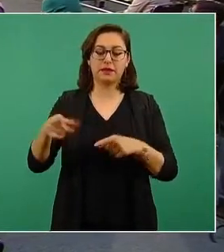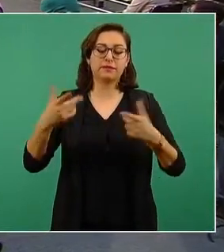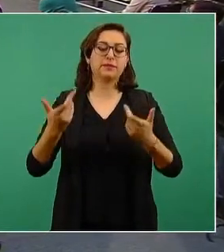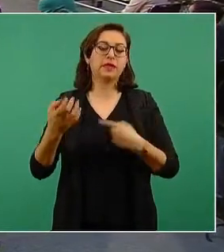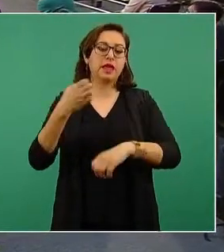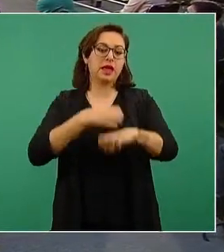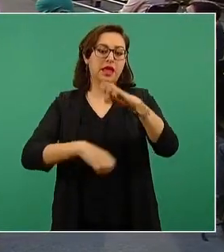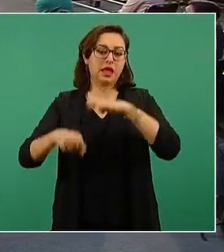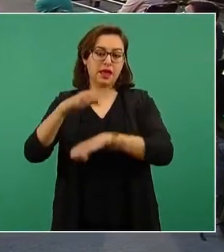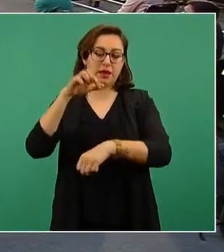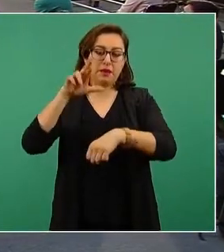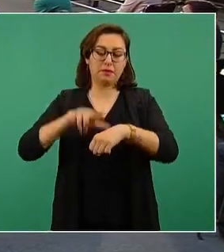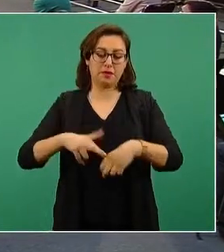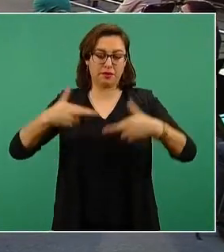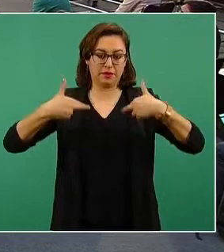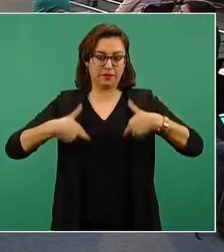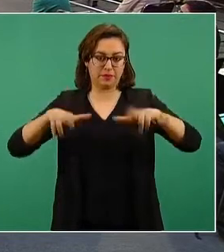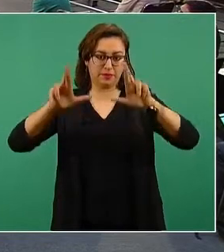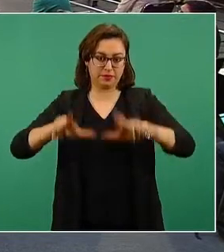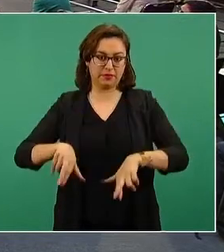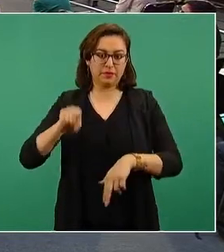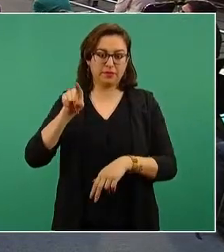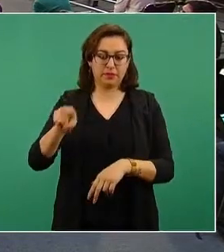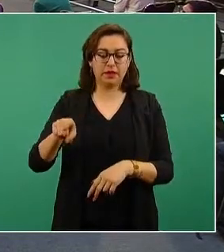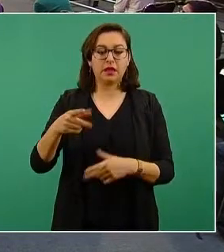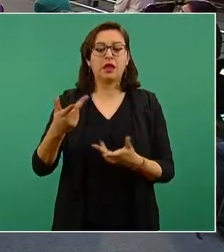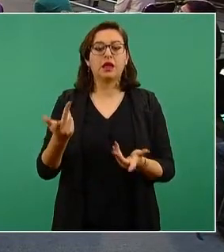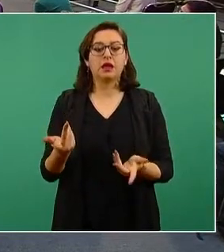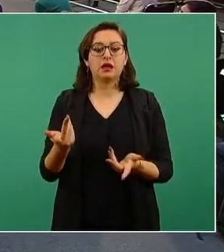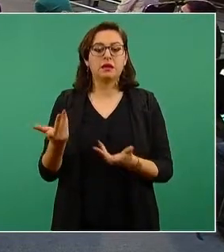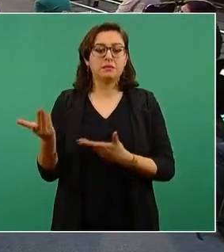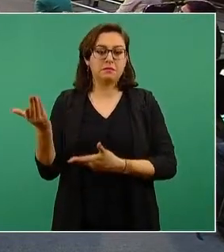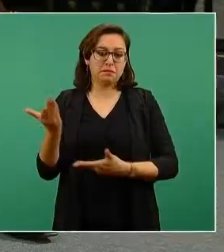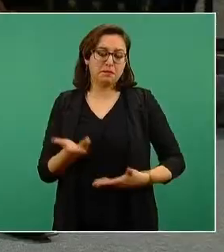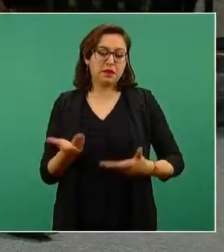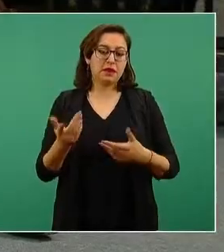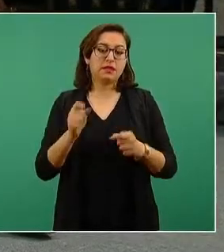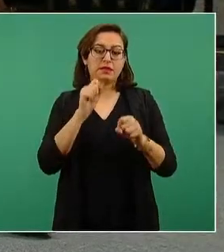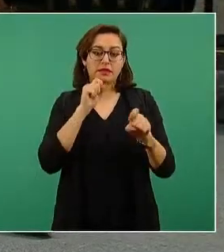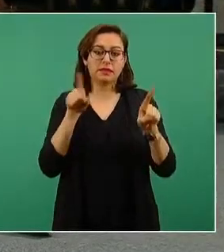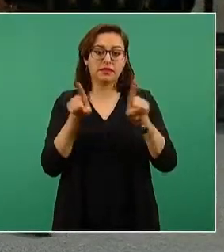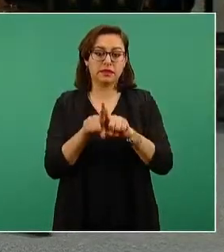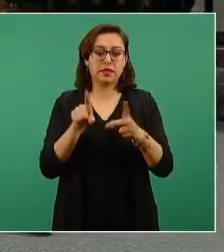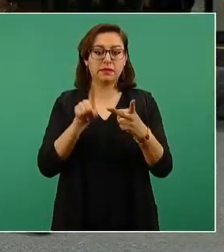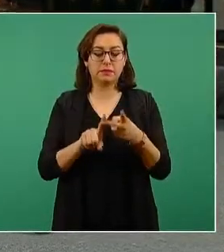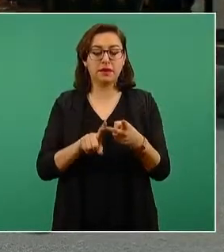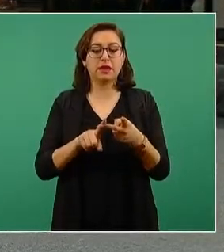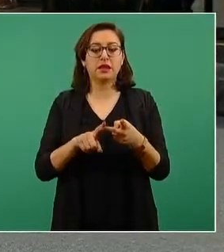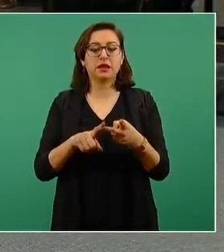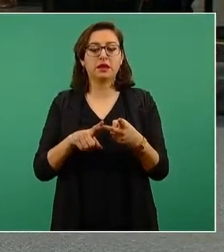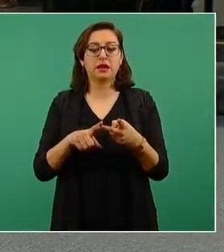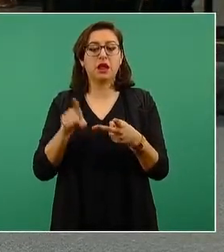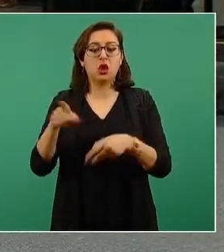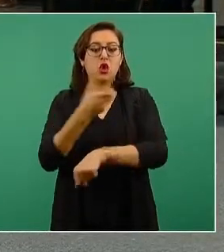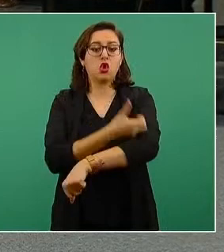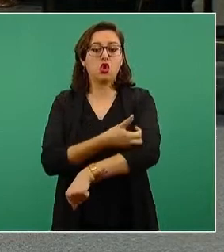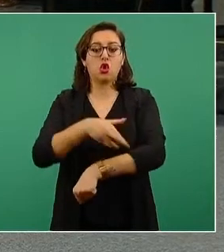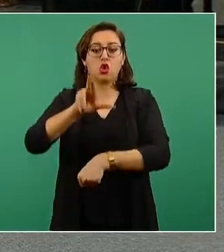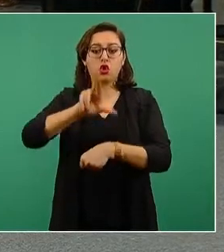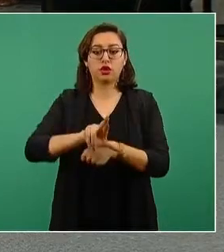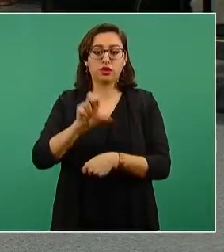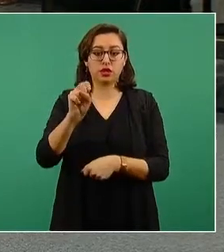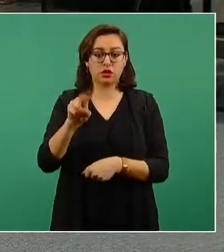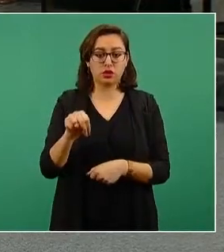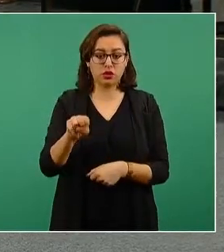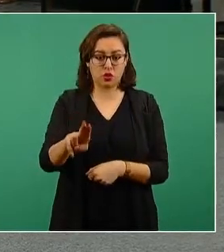México, Jean-Pierre Asbassadourien, del señor Peter Grommen, que es el coordinador residente de